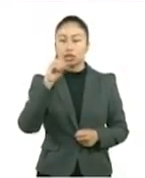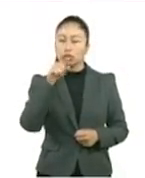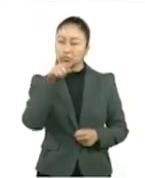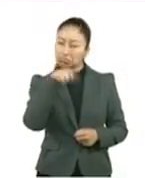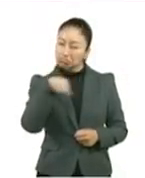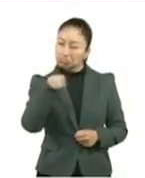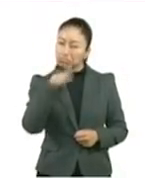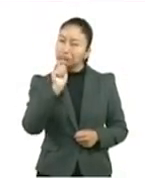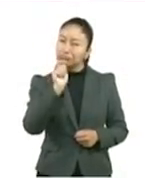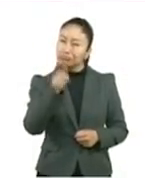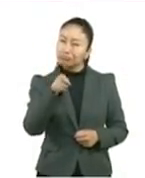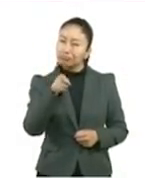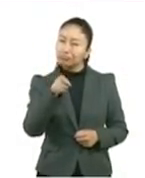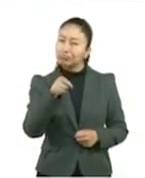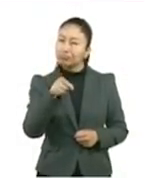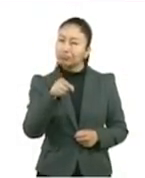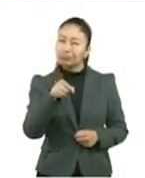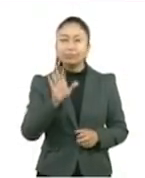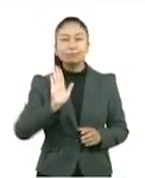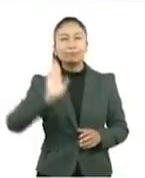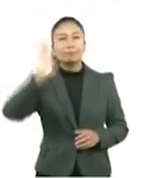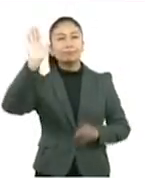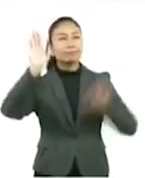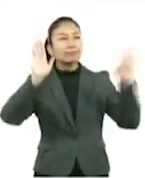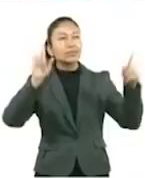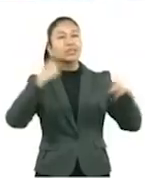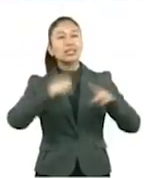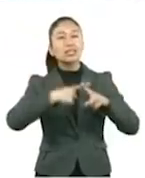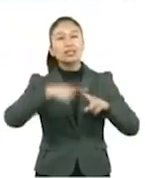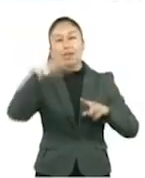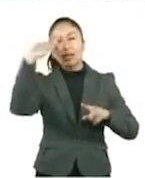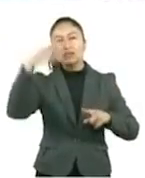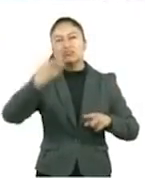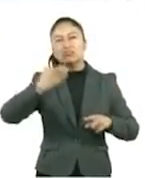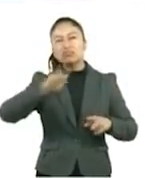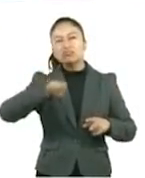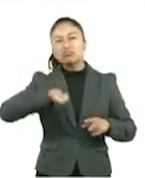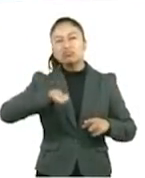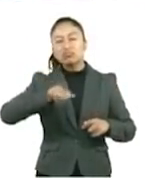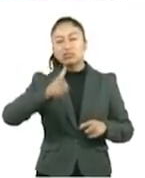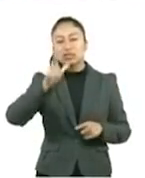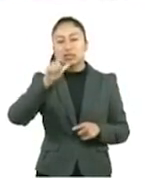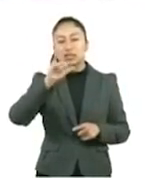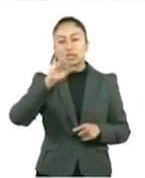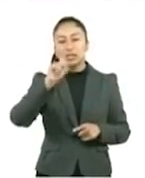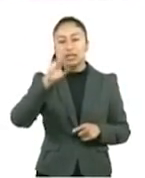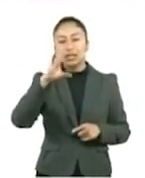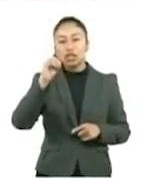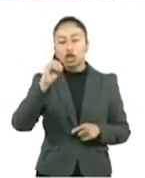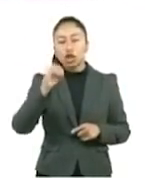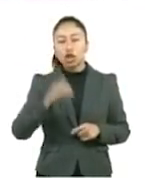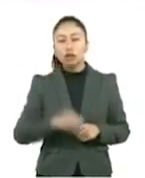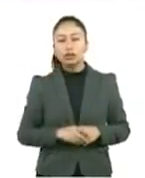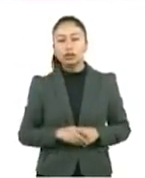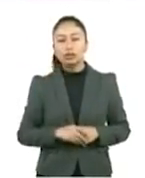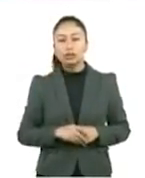A ver, levanten la mano los que saben qué es el litio. Bájenla. Levanten la mano los que no.